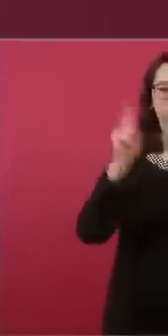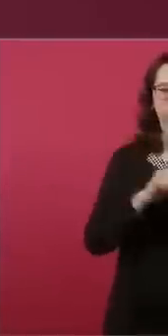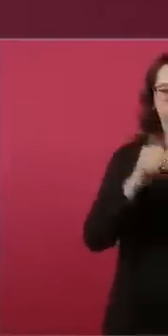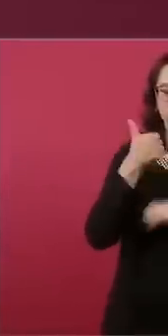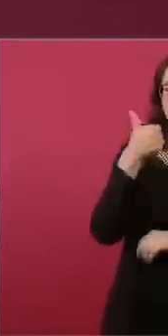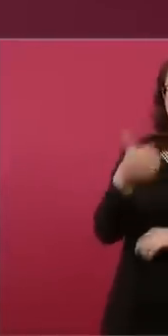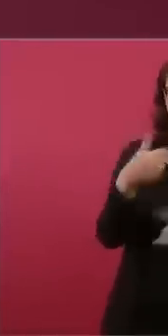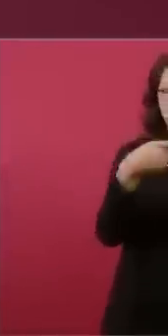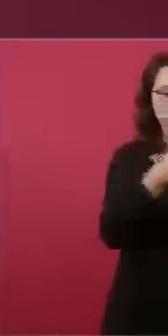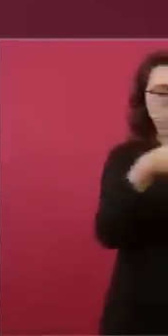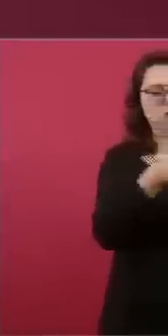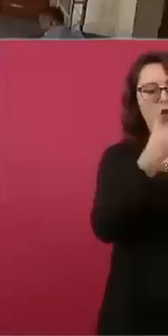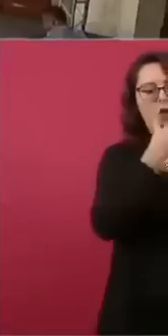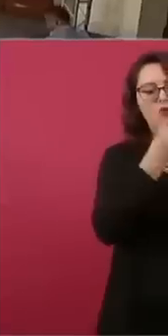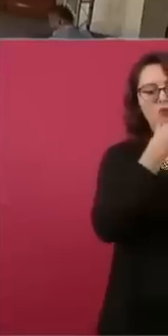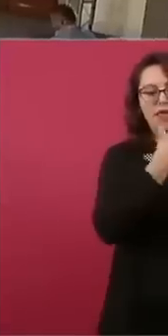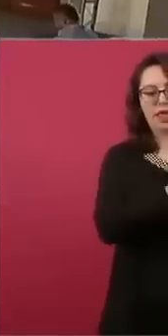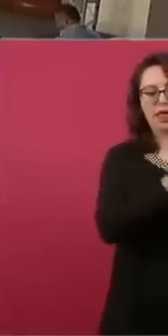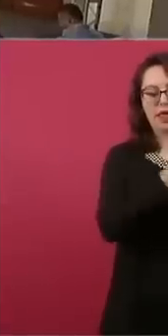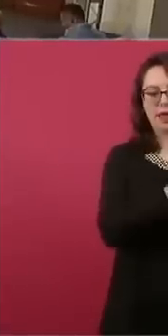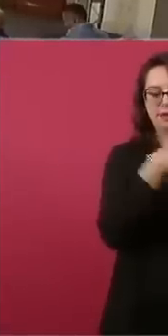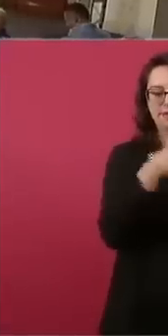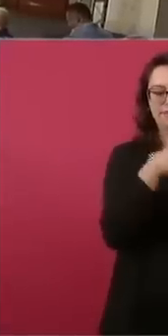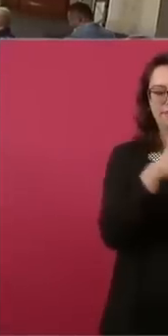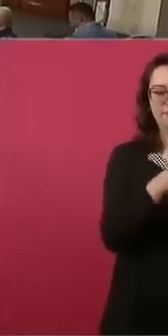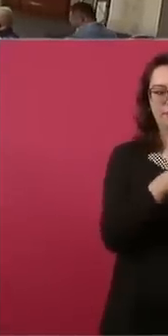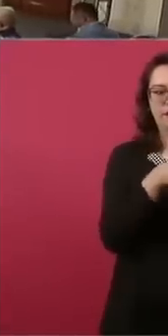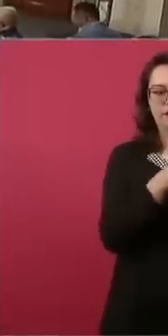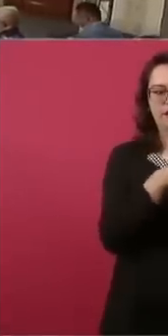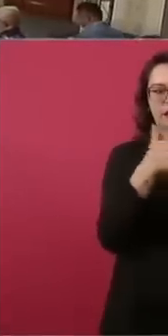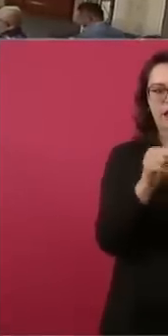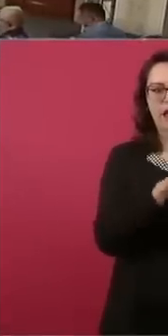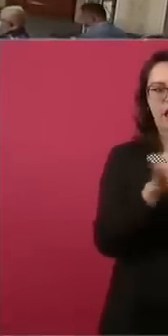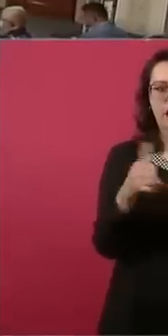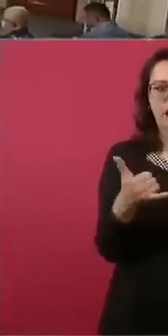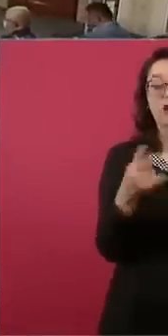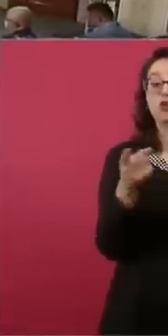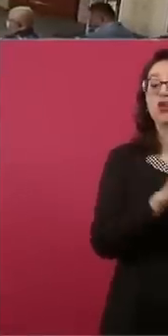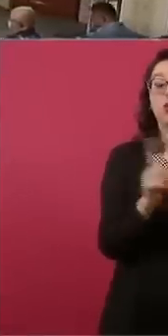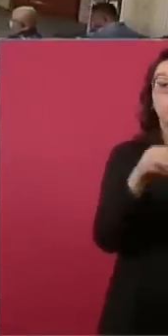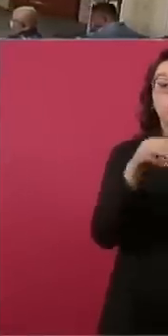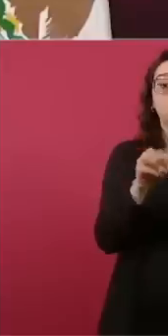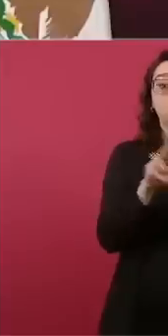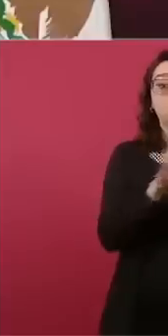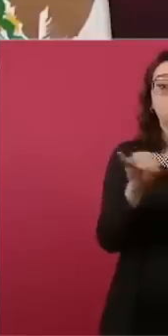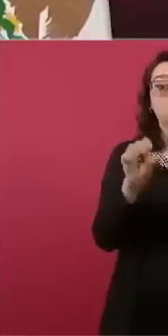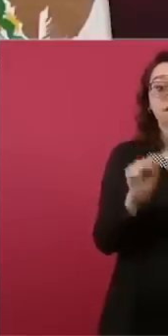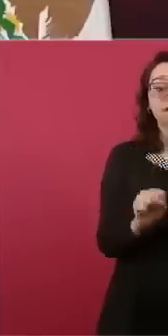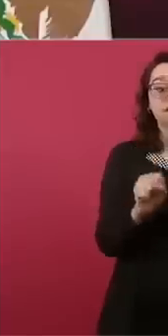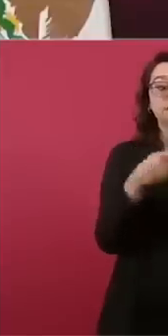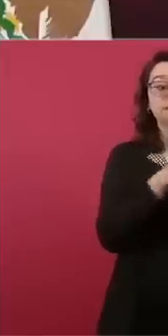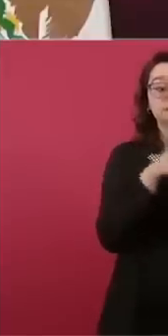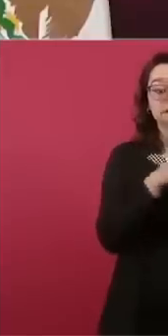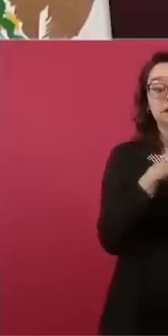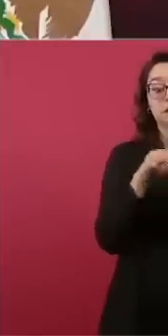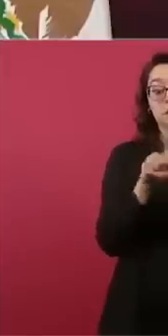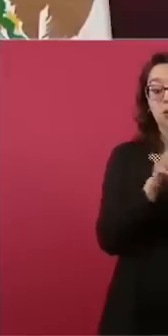a un señor estadounidense, Harry Morris, Dick Morris,